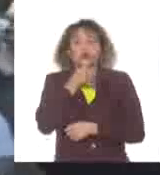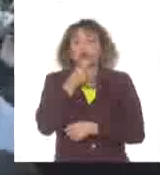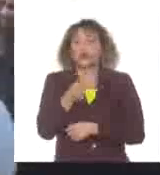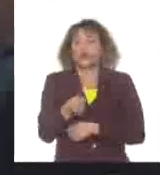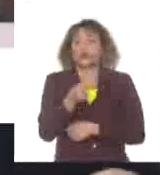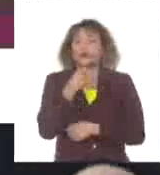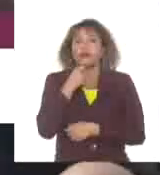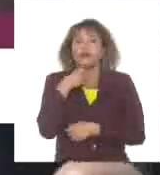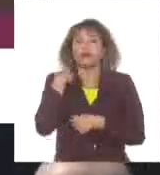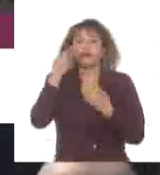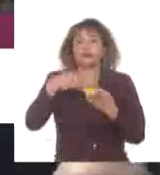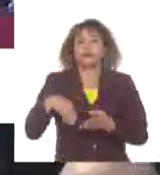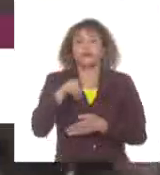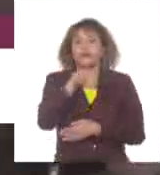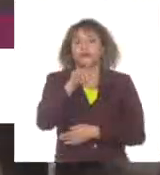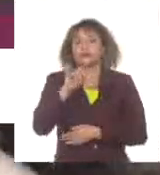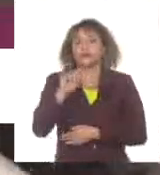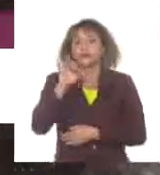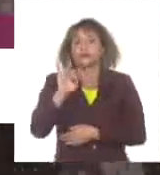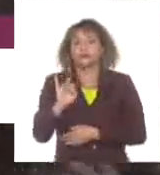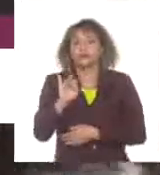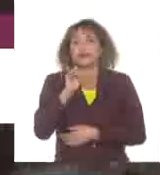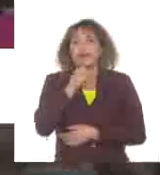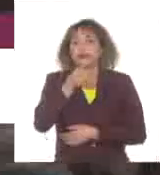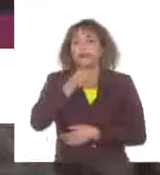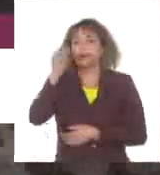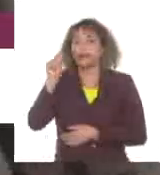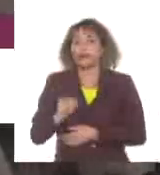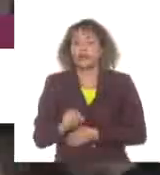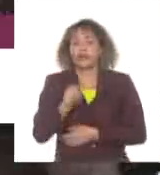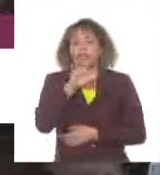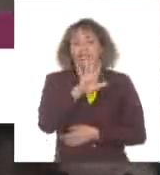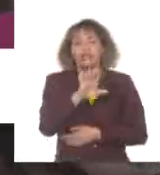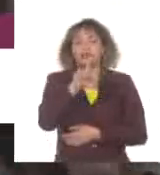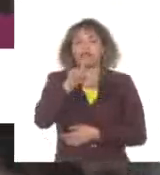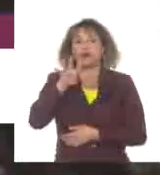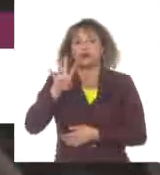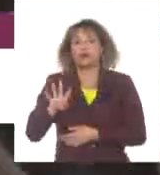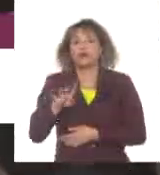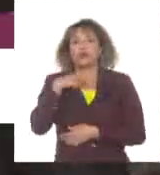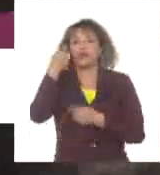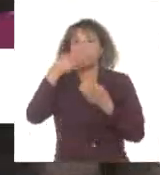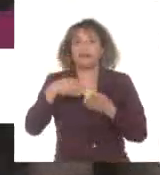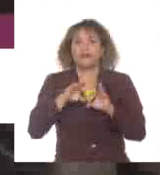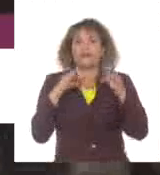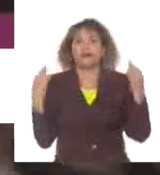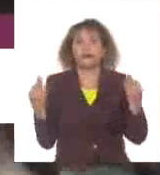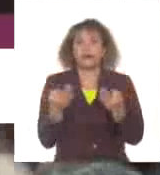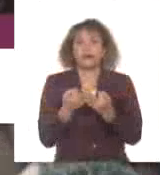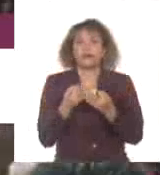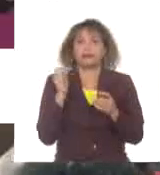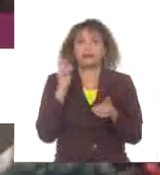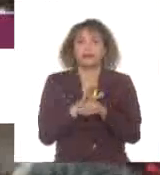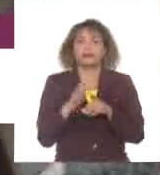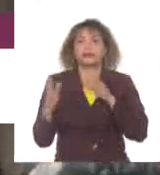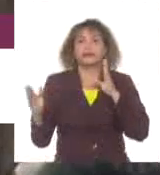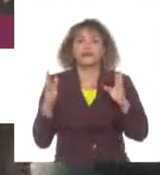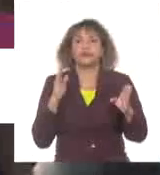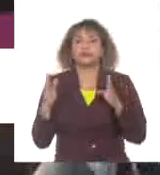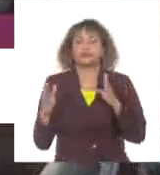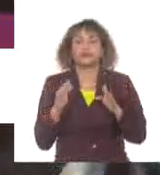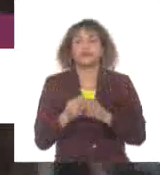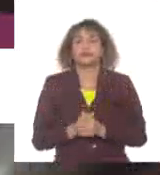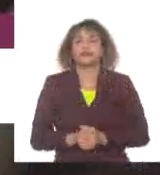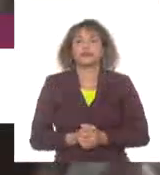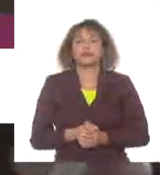de 167 comunicadores y 514 familiares desde el inicio del nuevo ciclo de violencia regional